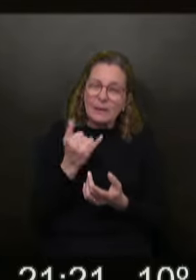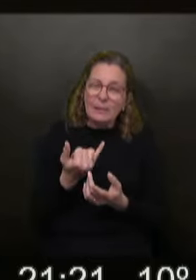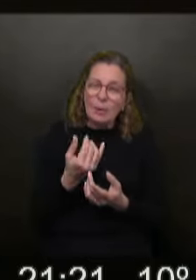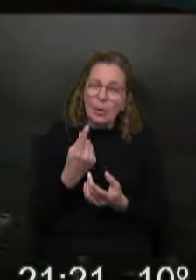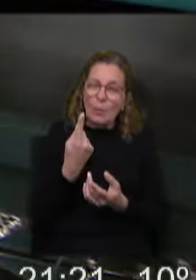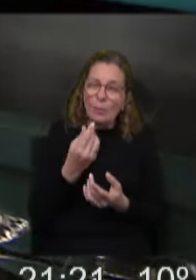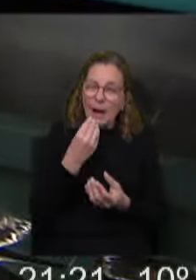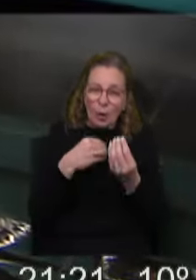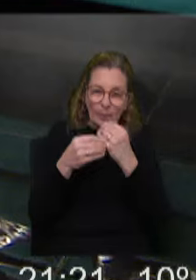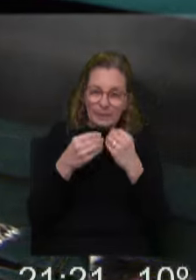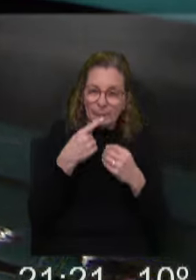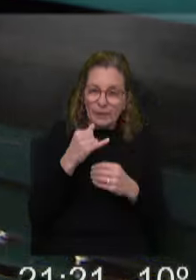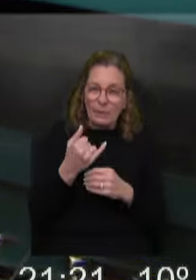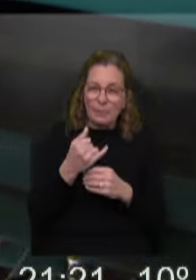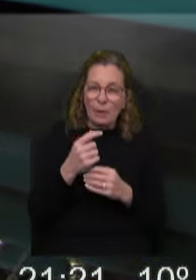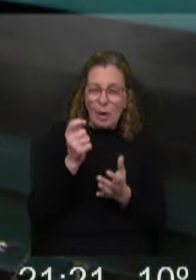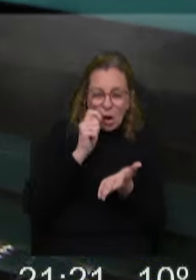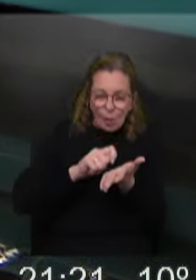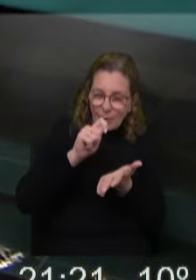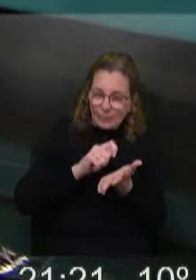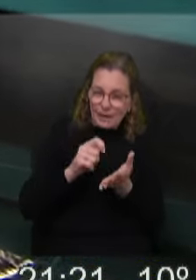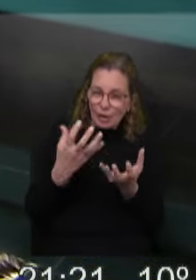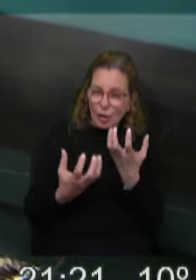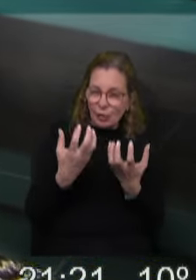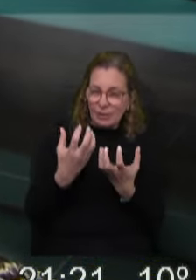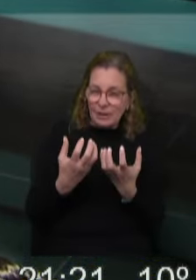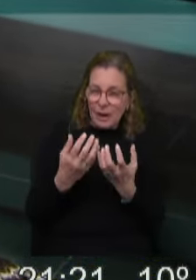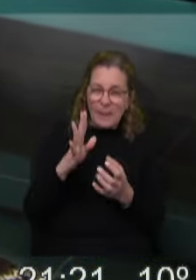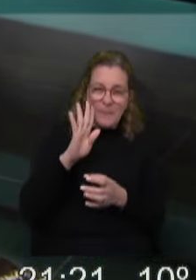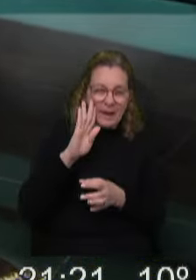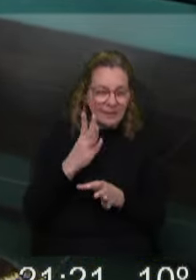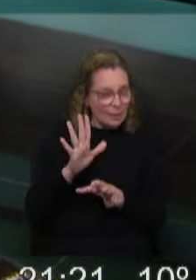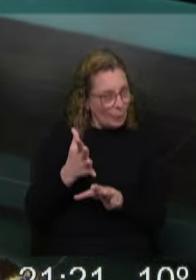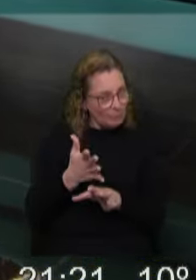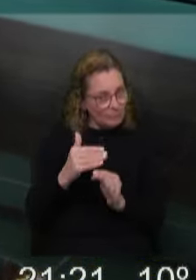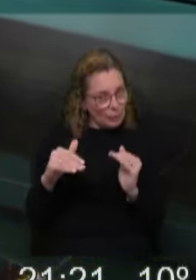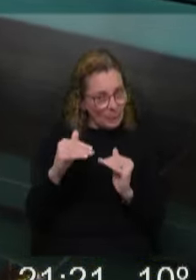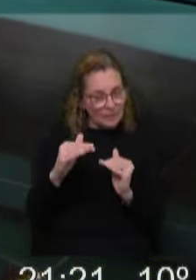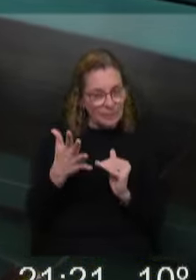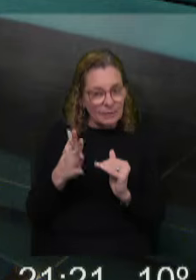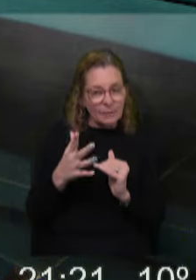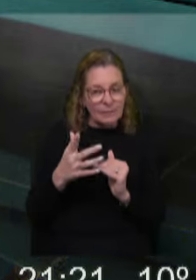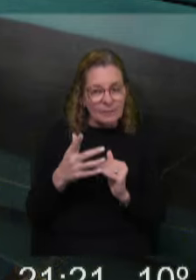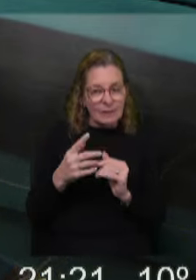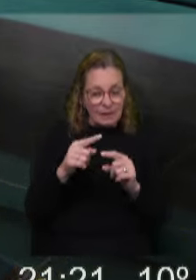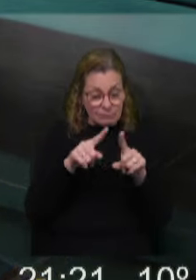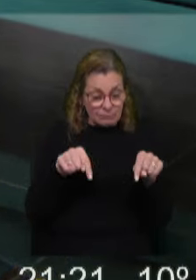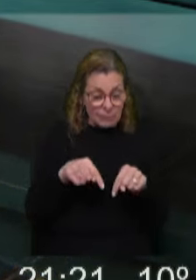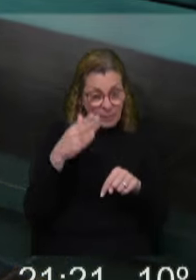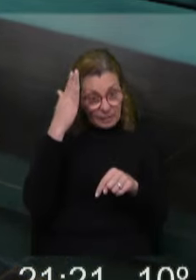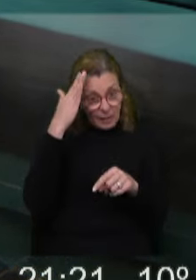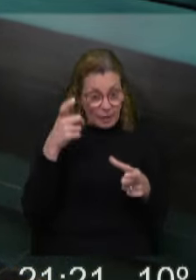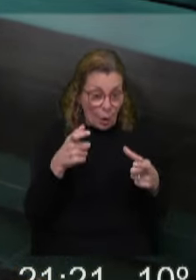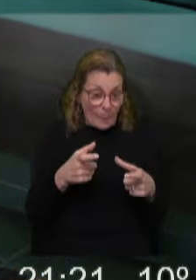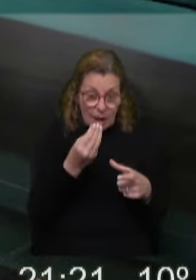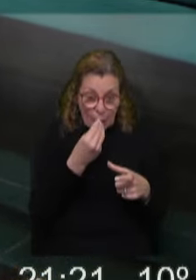comida. Mira, de hecho, componer y cocinar es muy parecido. O sea, tenés recetas para hacer un plato,